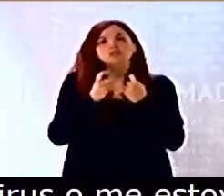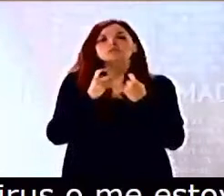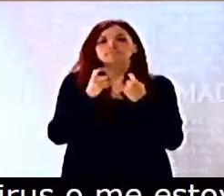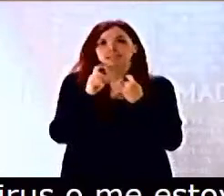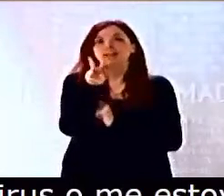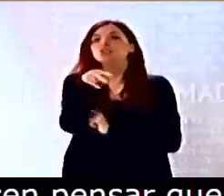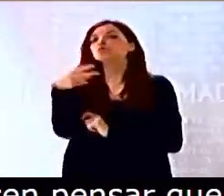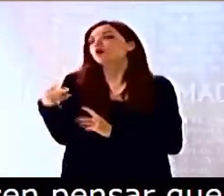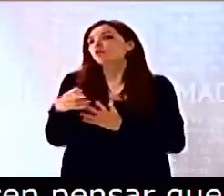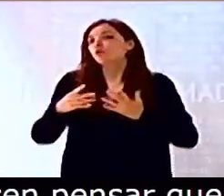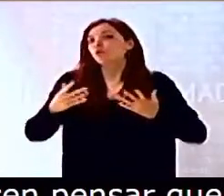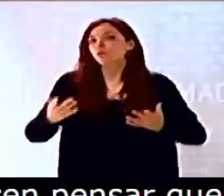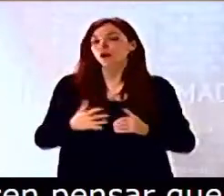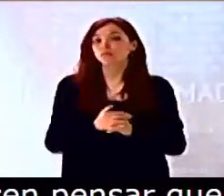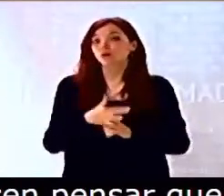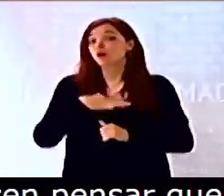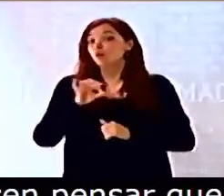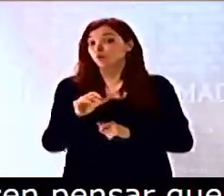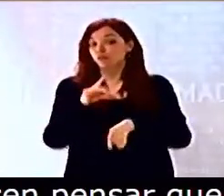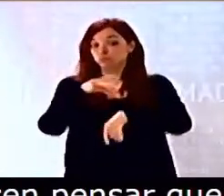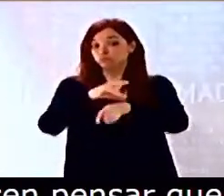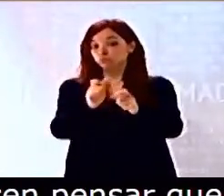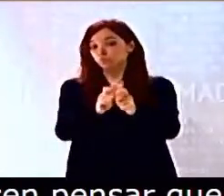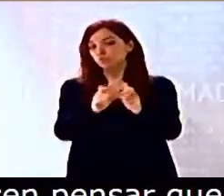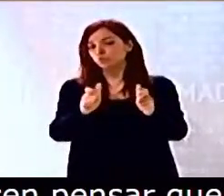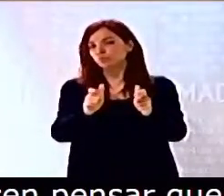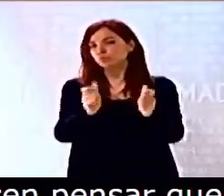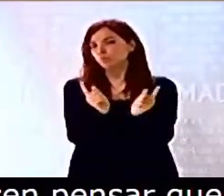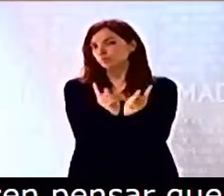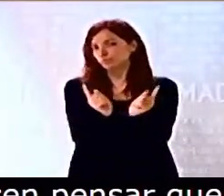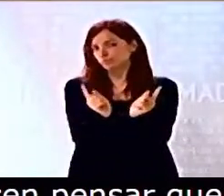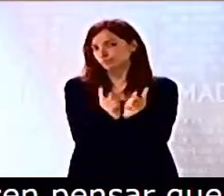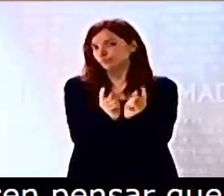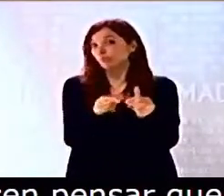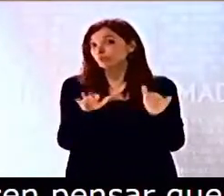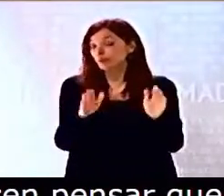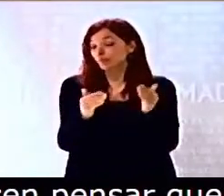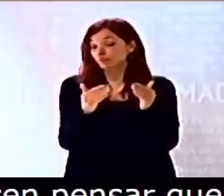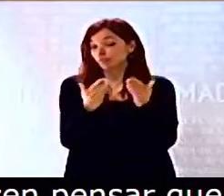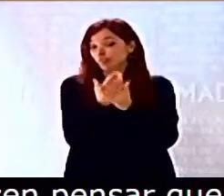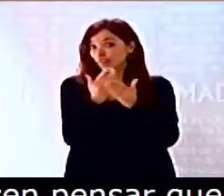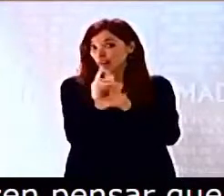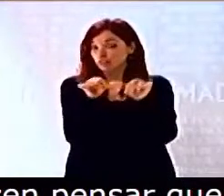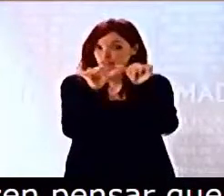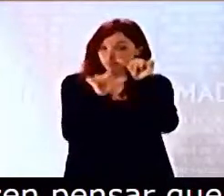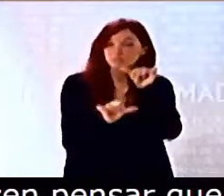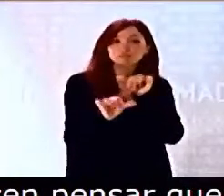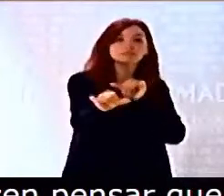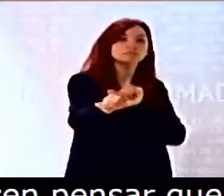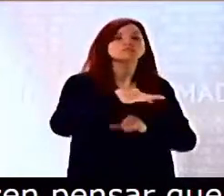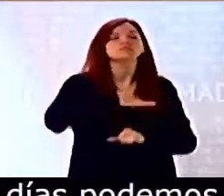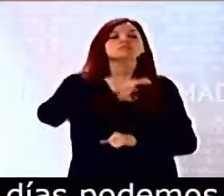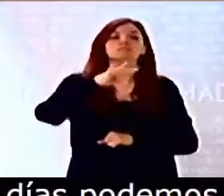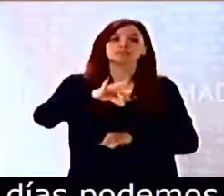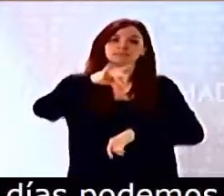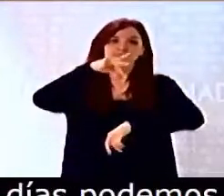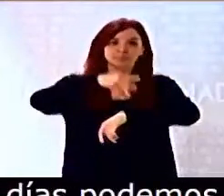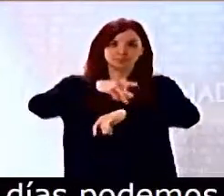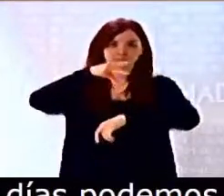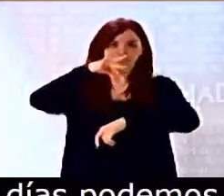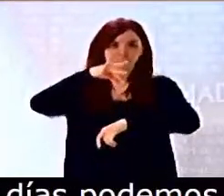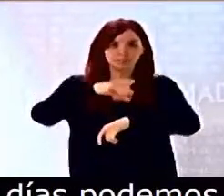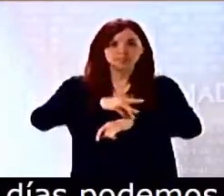aunque el crecimiento puede ser leve, en los próximos días podemos contar con un incremento en la incidencia